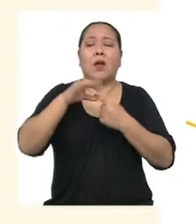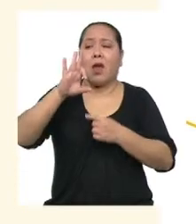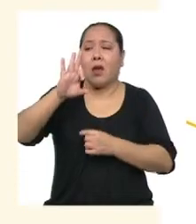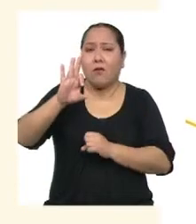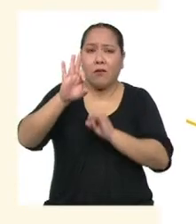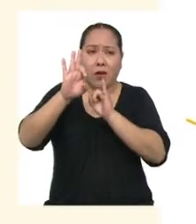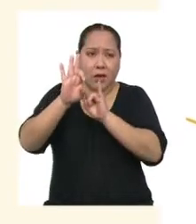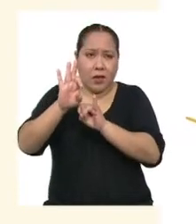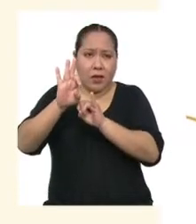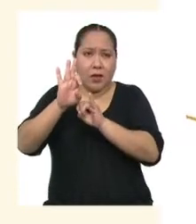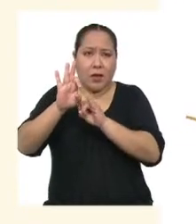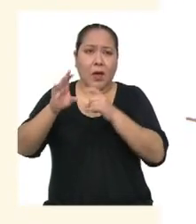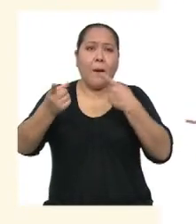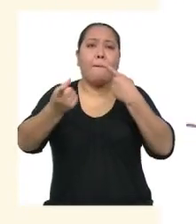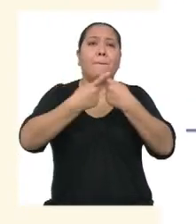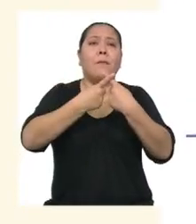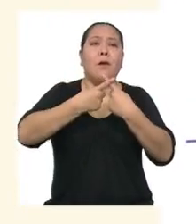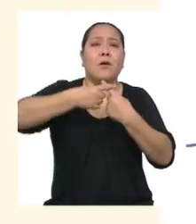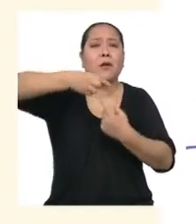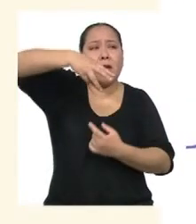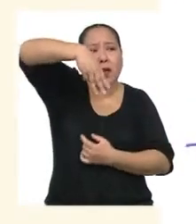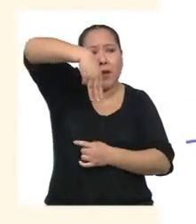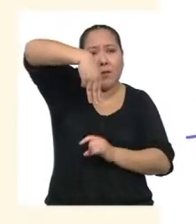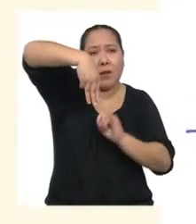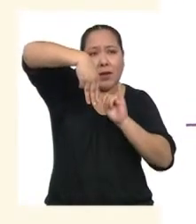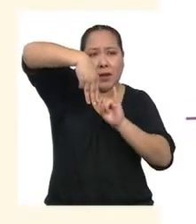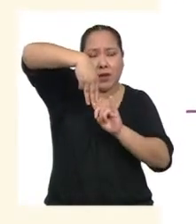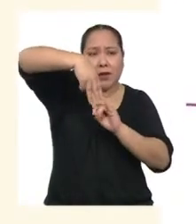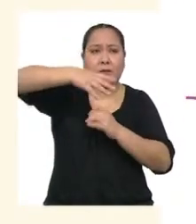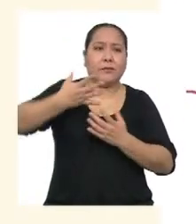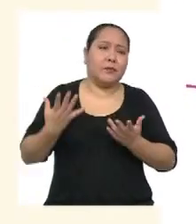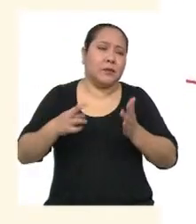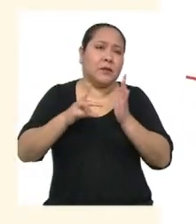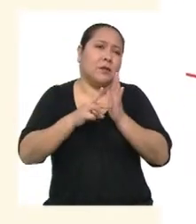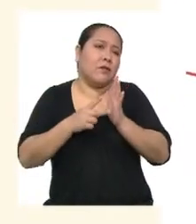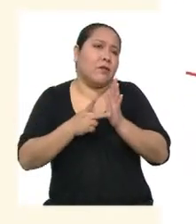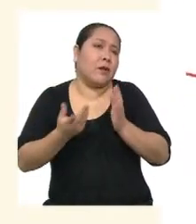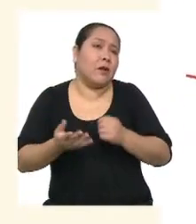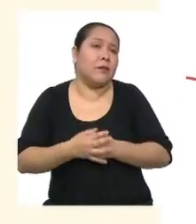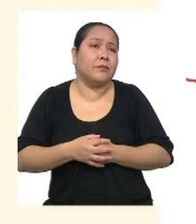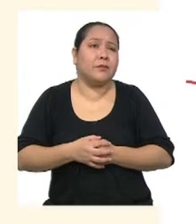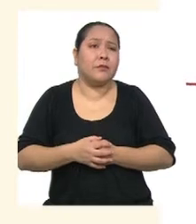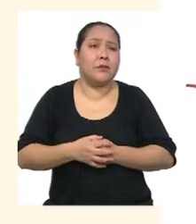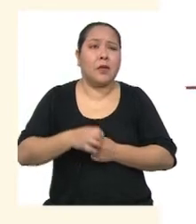frecuencia absoluta con la marca de clase. Sería entonces